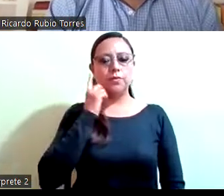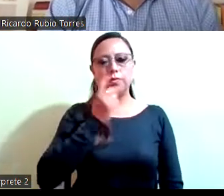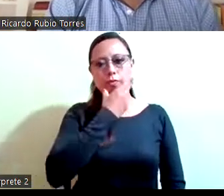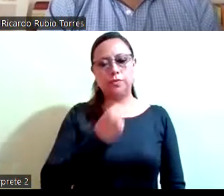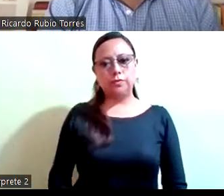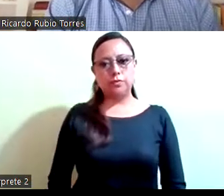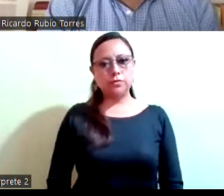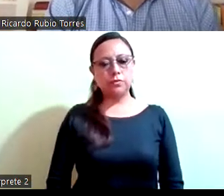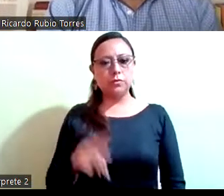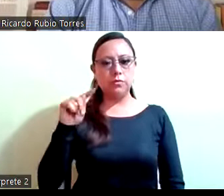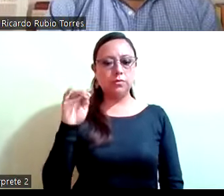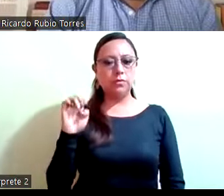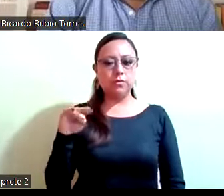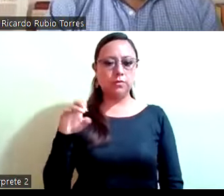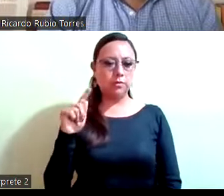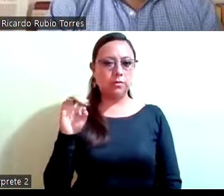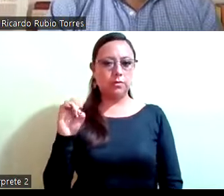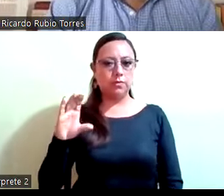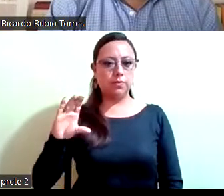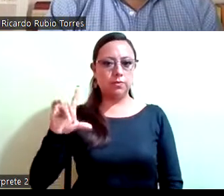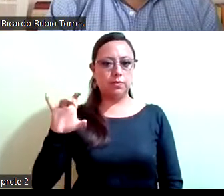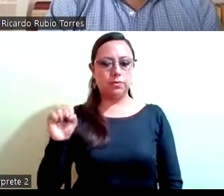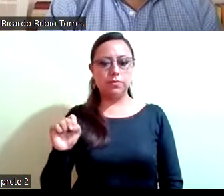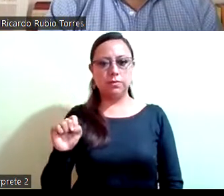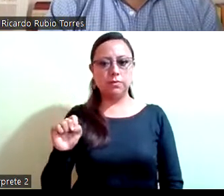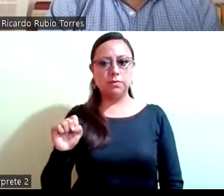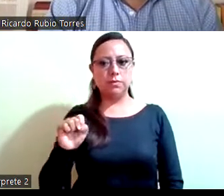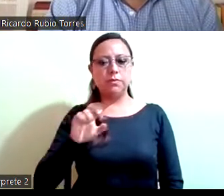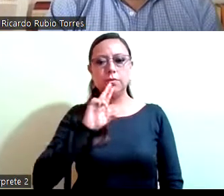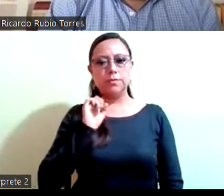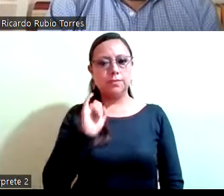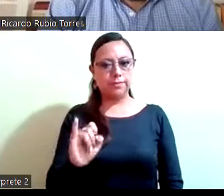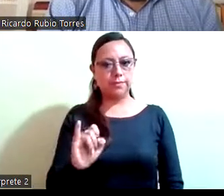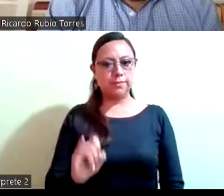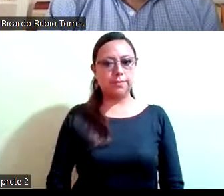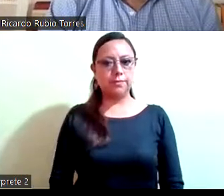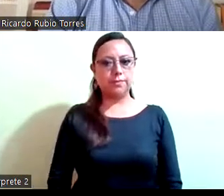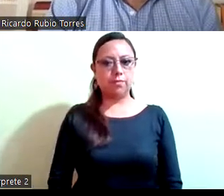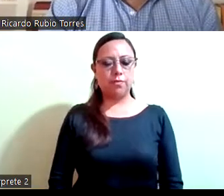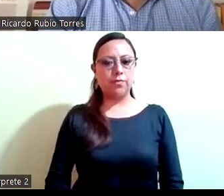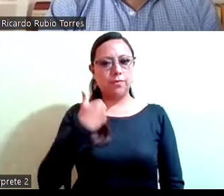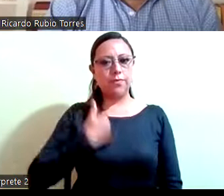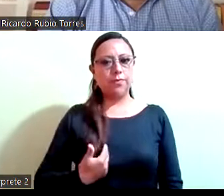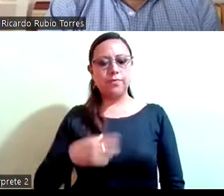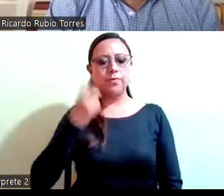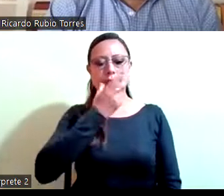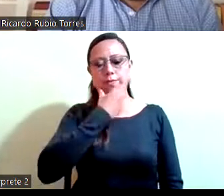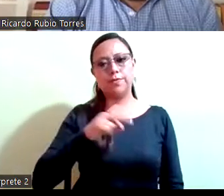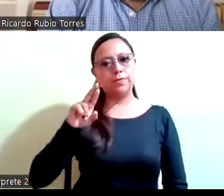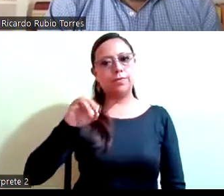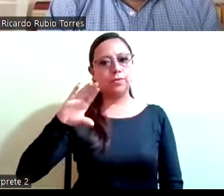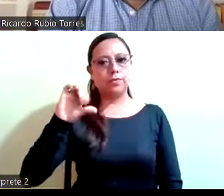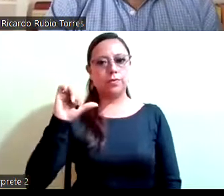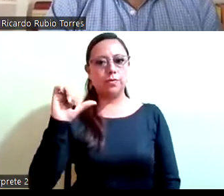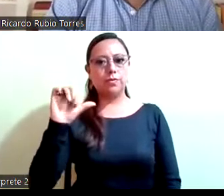Diputado Temístocles Villanueva Ramos. Temístocles Villanueva, en pro. El de la voz, diputado Ricardo Rubio, en